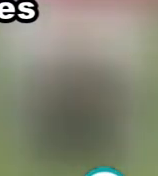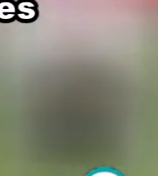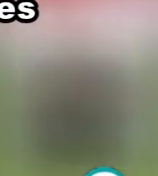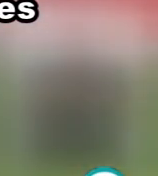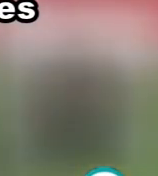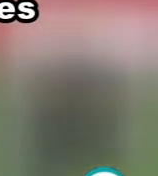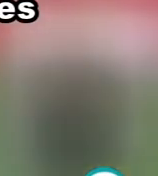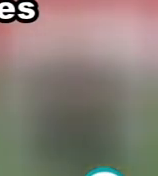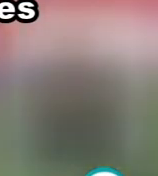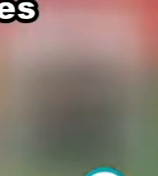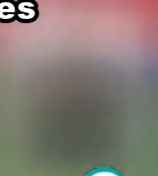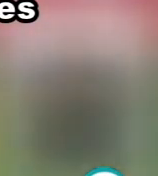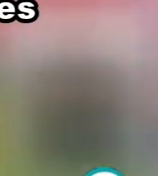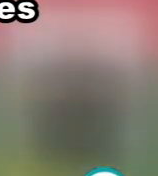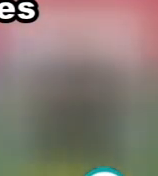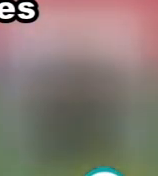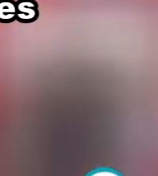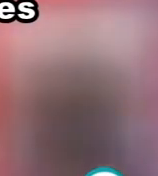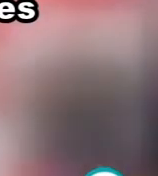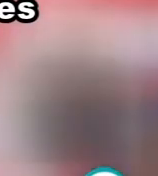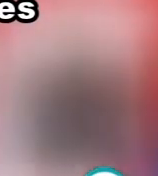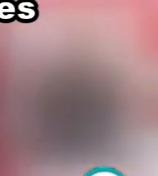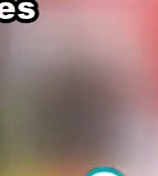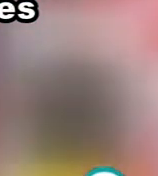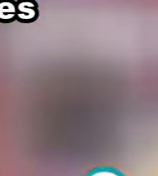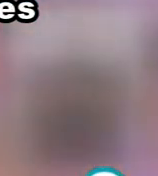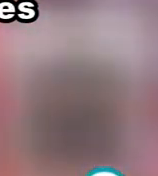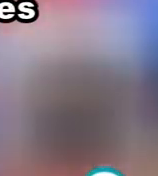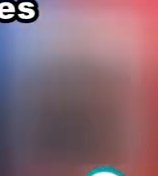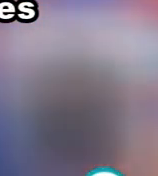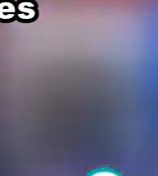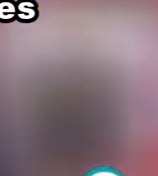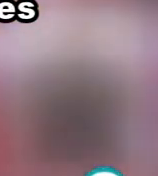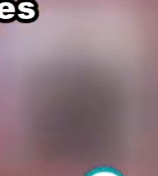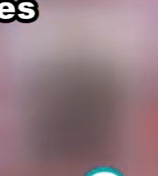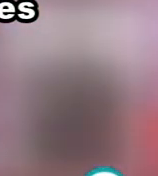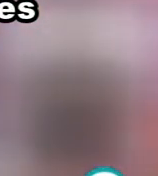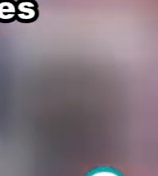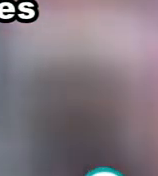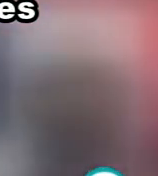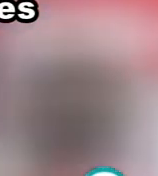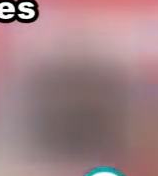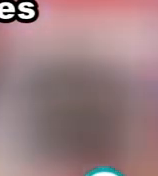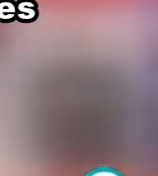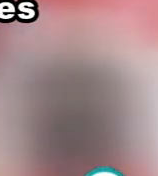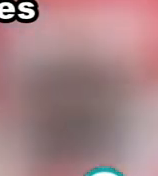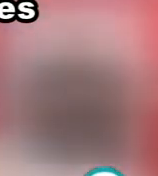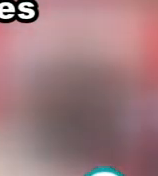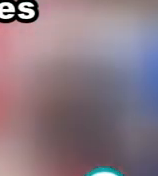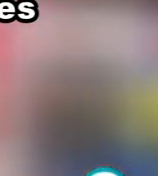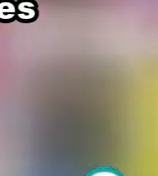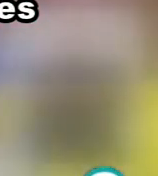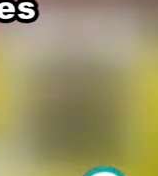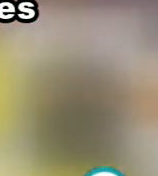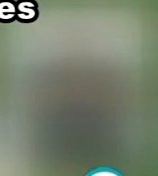prácticamente medio metro que se busca él un poquito de espacio para armar la pierna con esa velocidad y ponerla donde la puso, ¿no? El portero yo creo que incluso no se lo